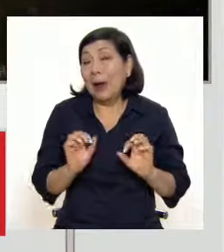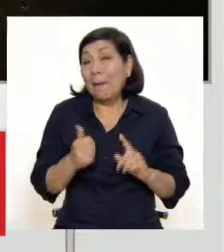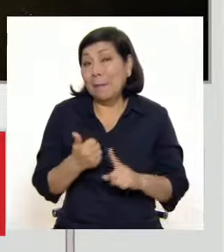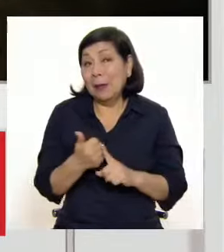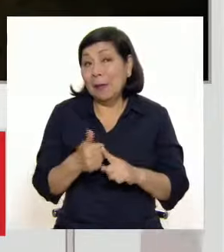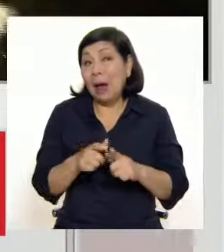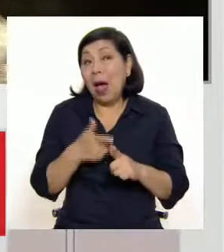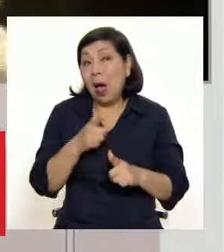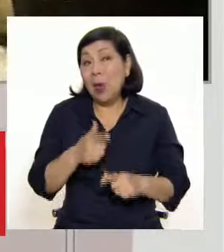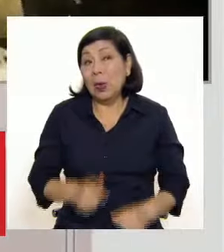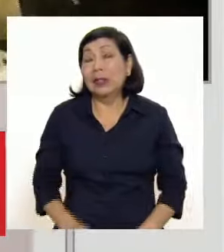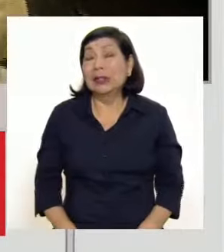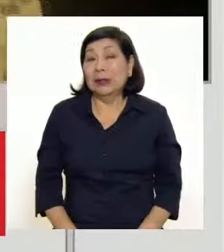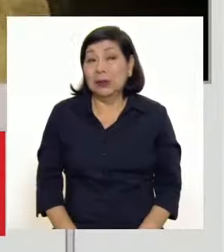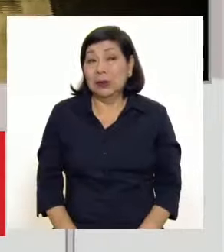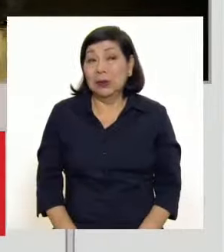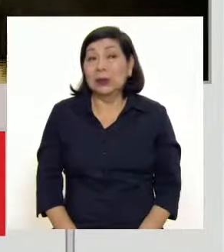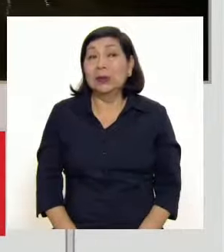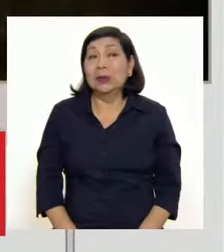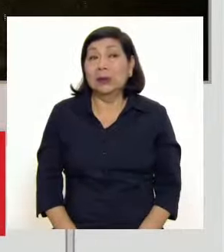mismo agua, ¿no?